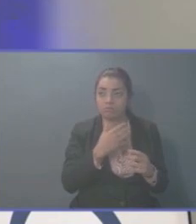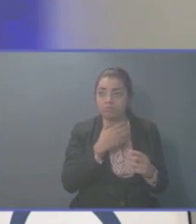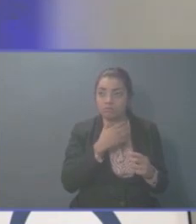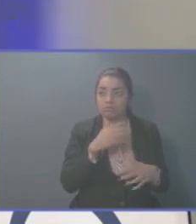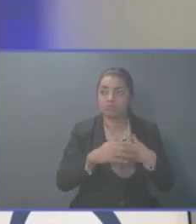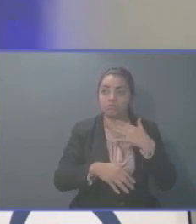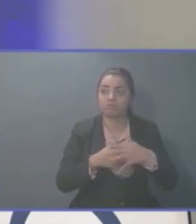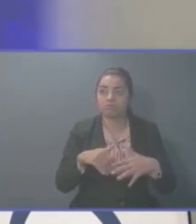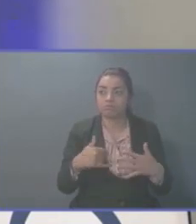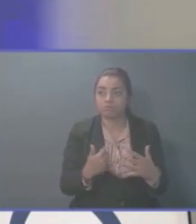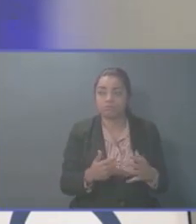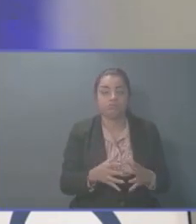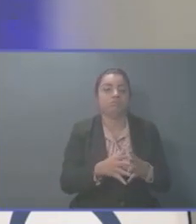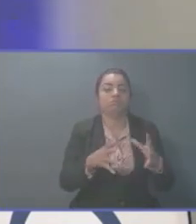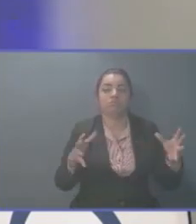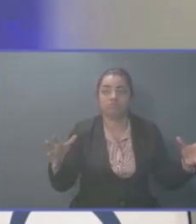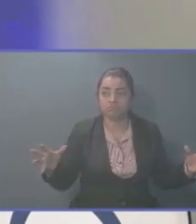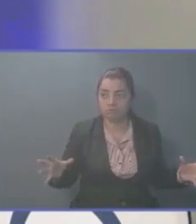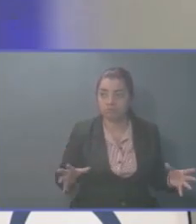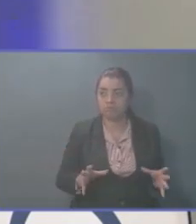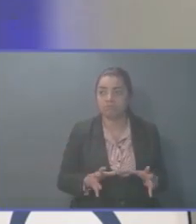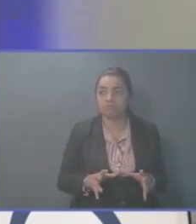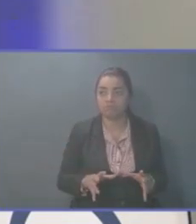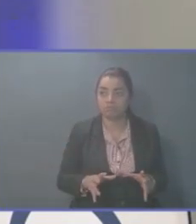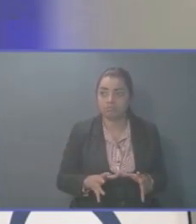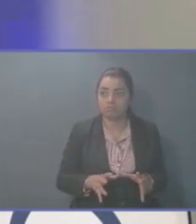que al final, al verse que no